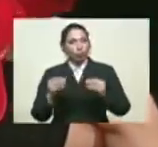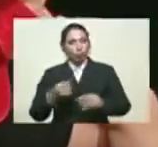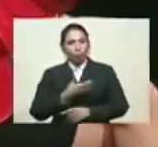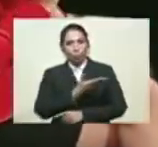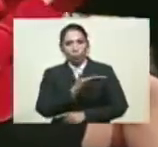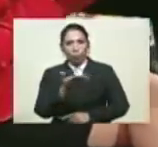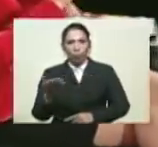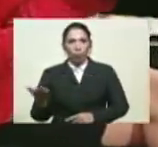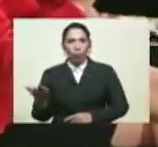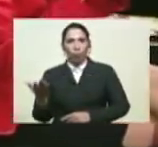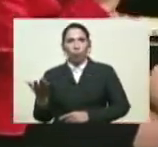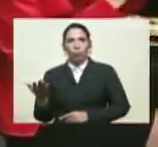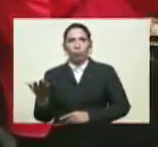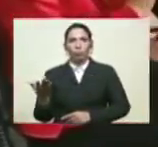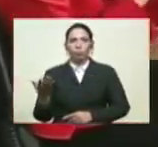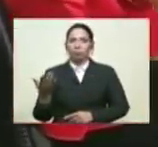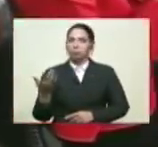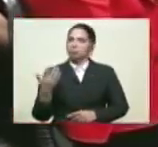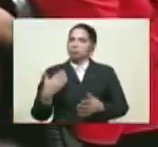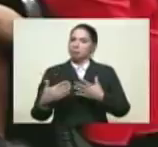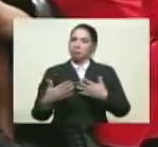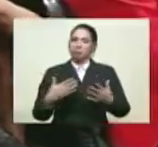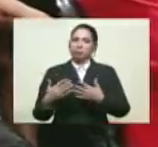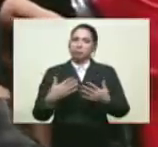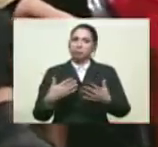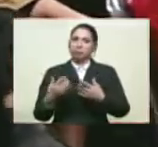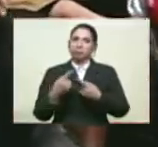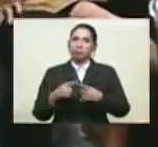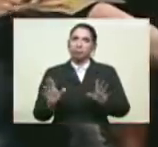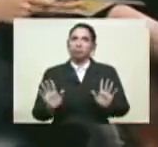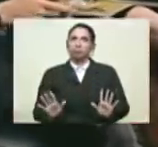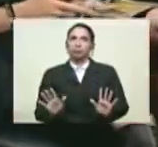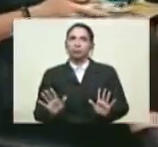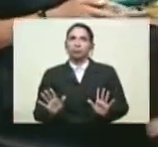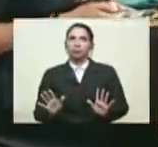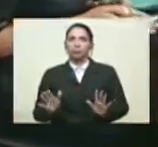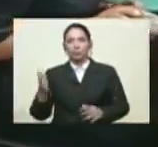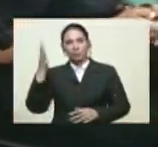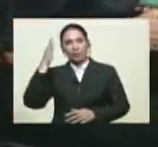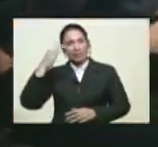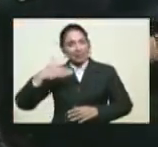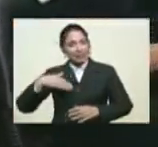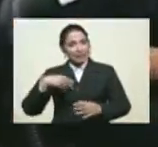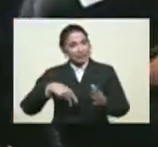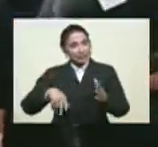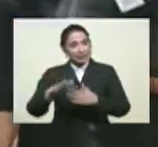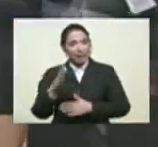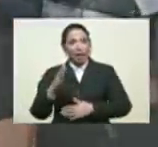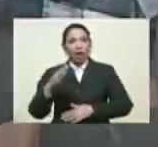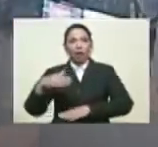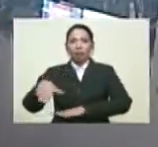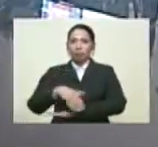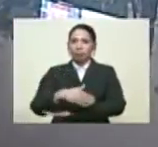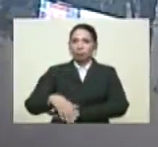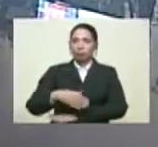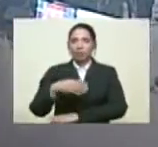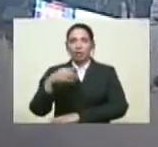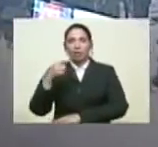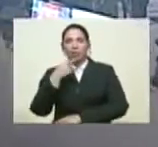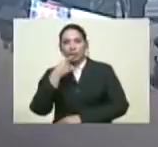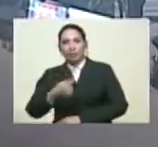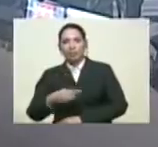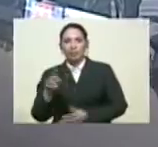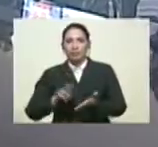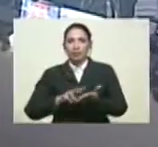sin distingo de ningún tipo, a quienes salen todos los días a decir la verdad,